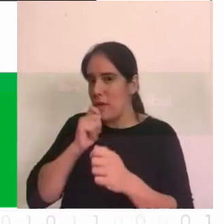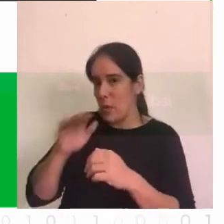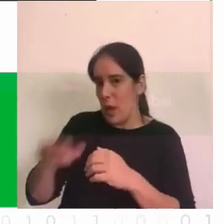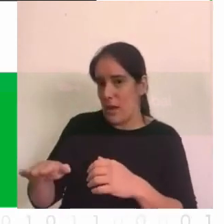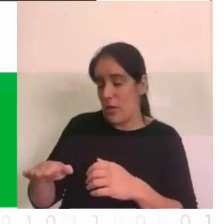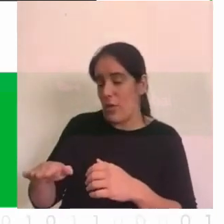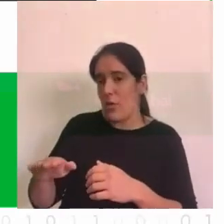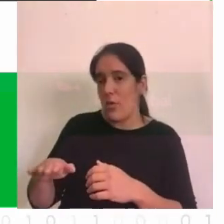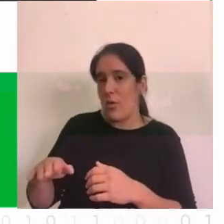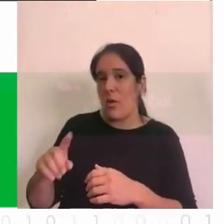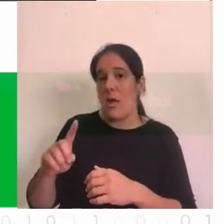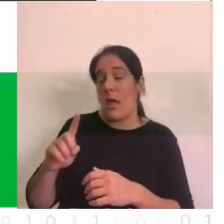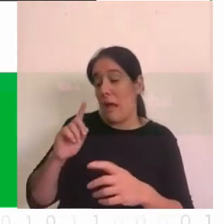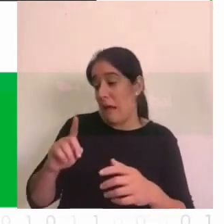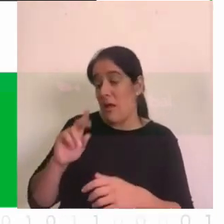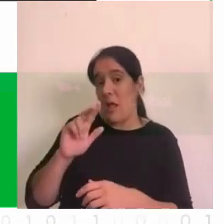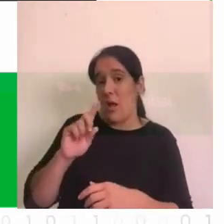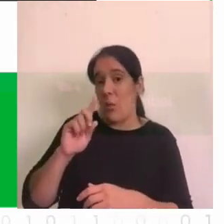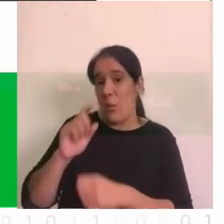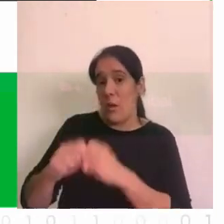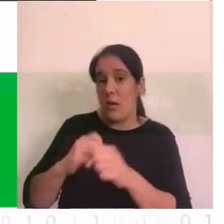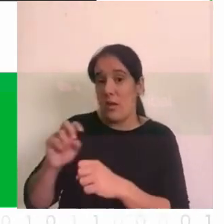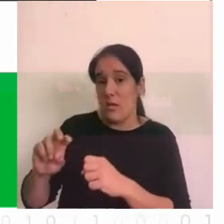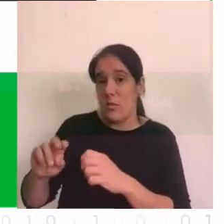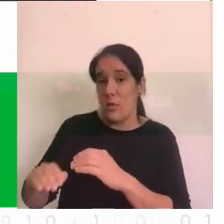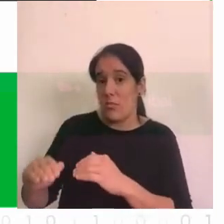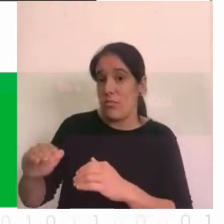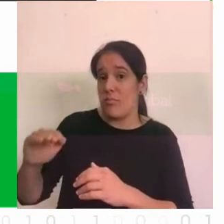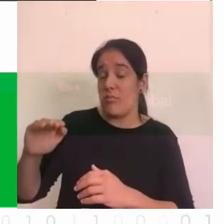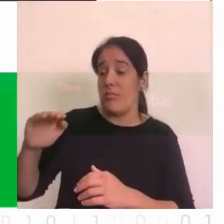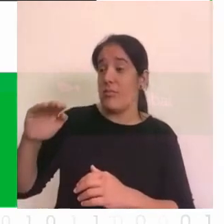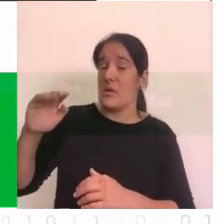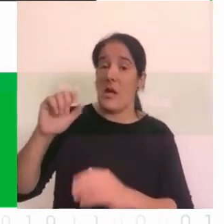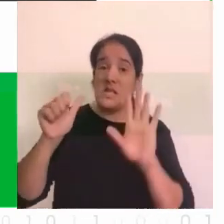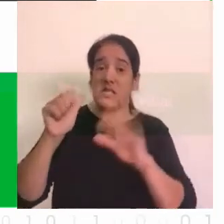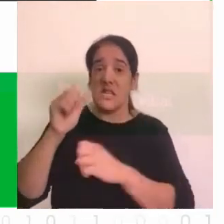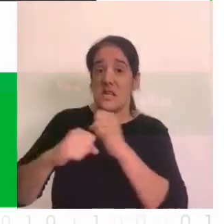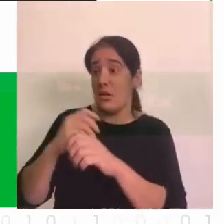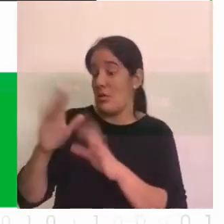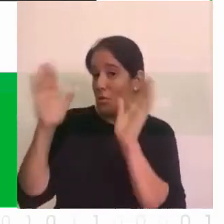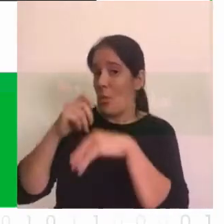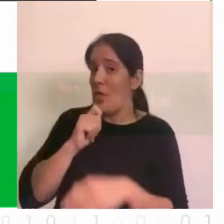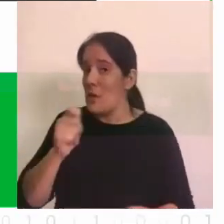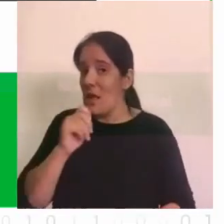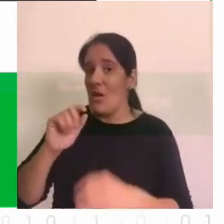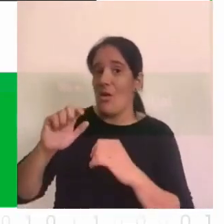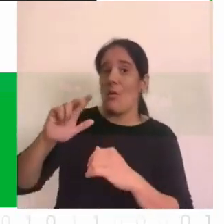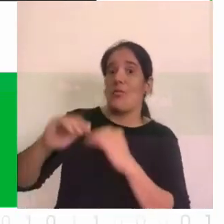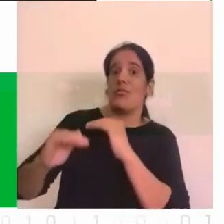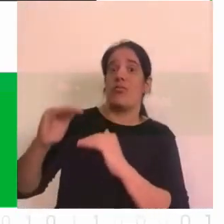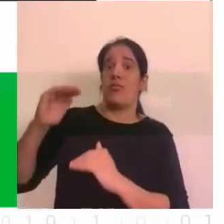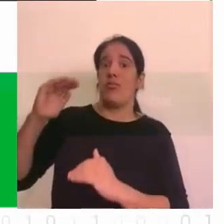niño ya en la ola 2 no fue posible entrevistarlo, o en la ola 3. Entonces, es muy probable que estos niños que